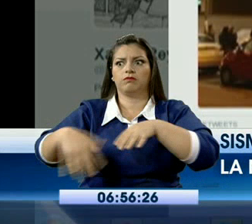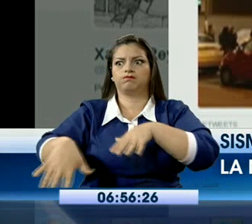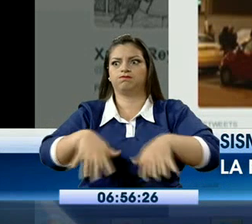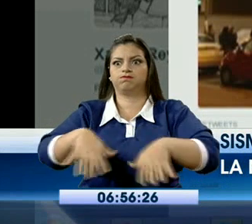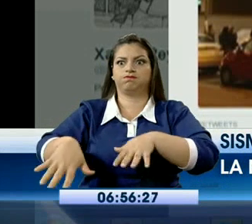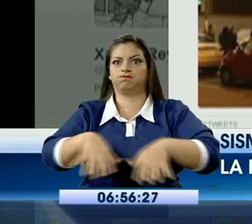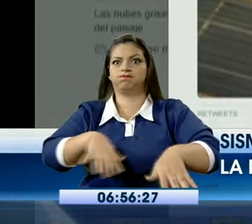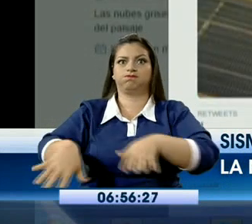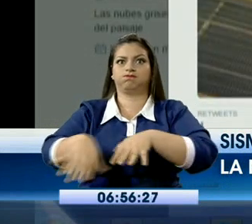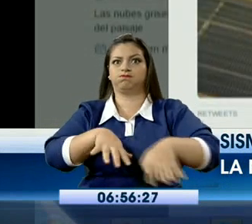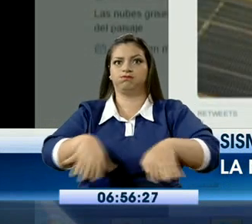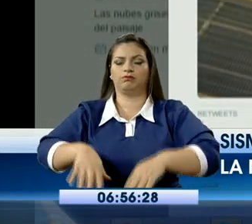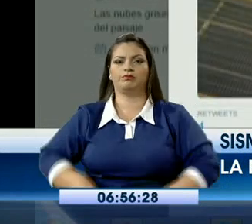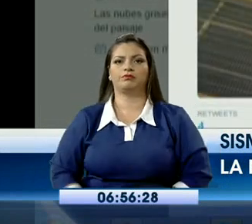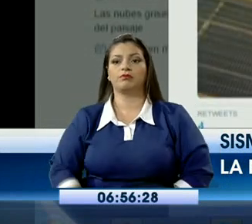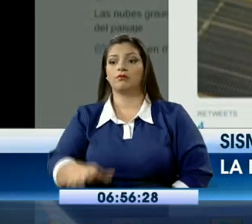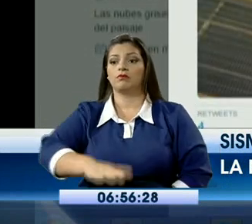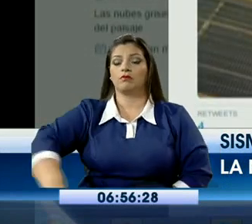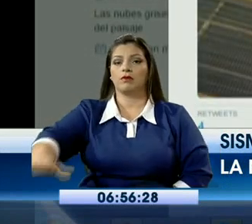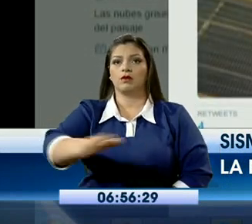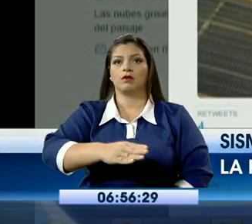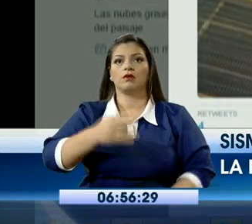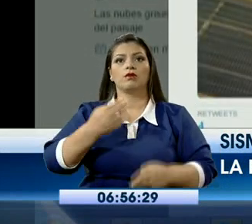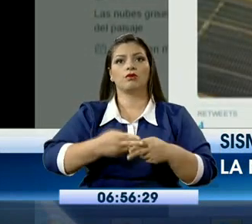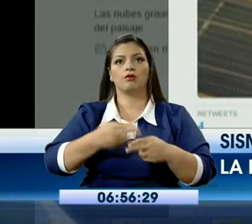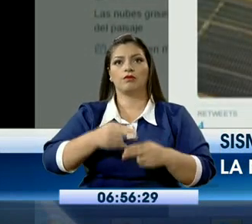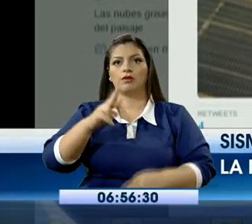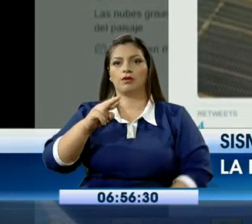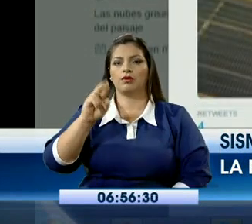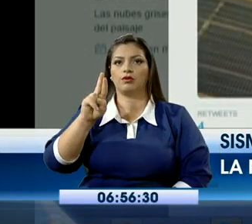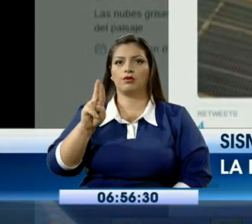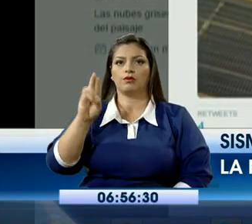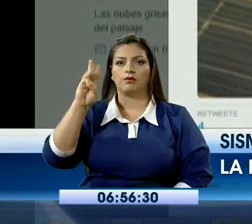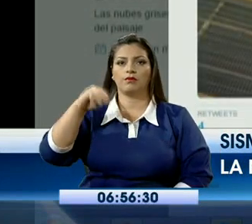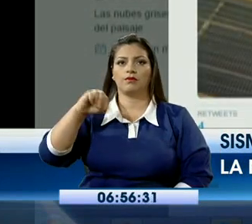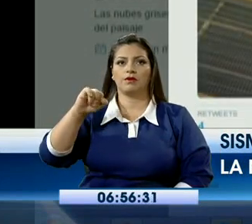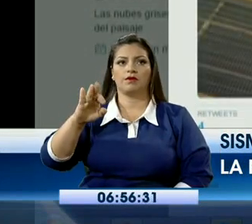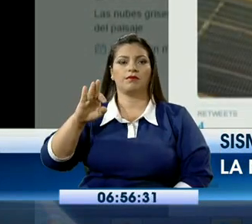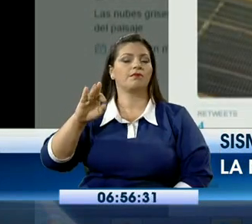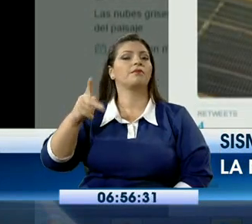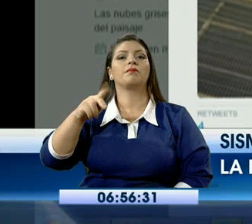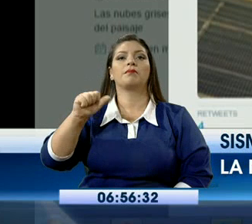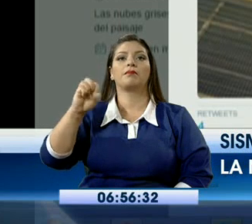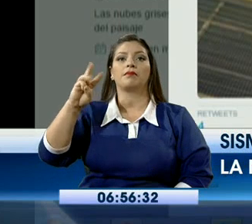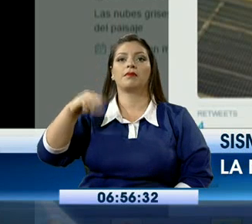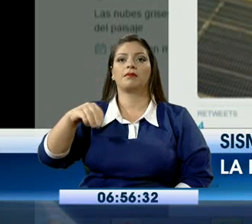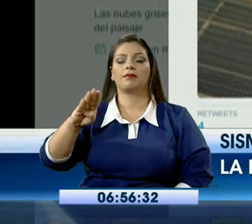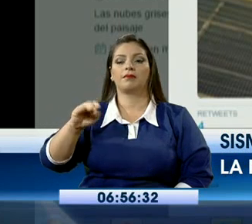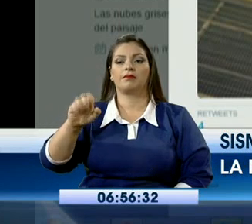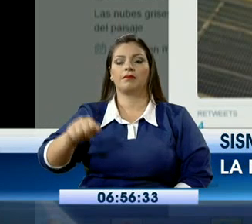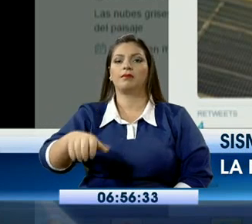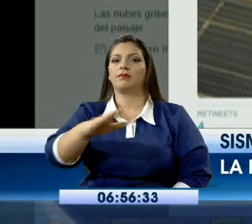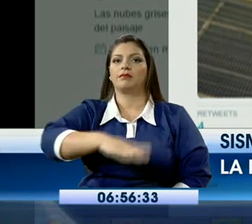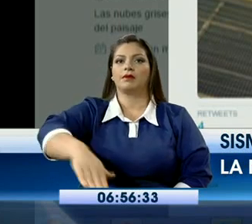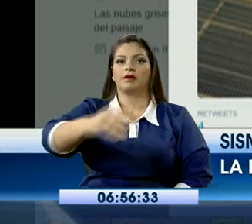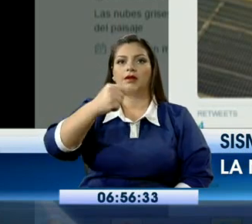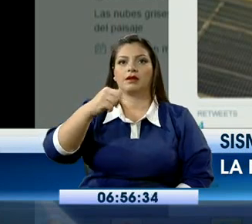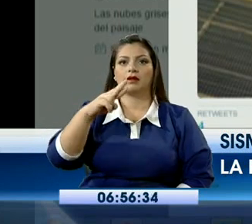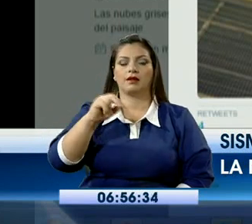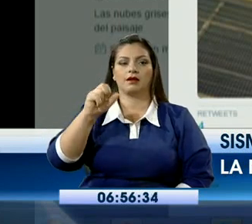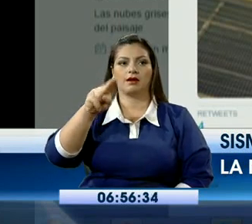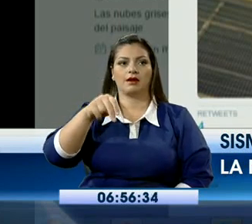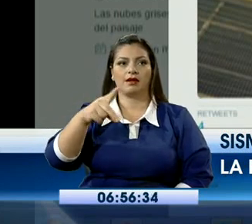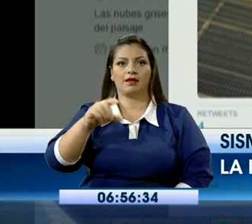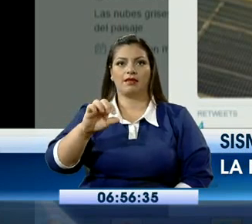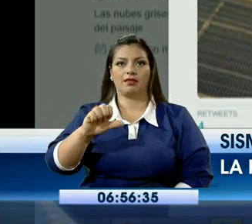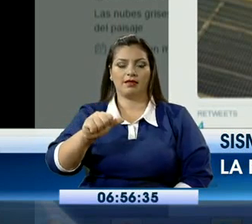como Rumipamba, La Granda Centeno, Tumbaco, entre otras, se quedaron sin el fluido de energía